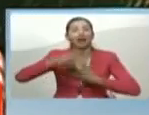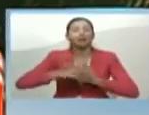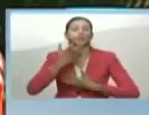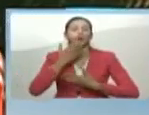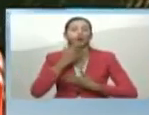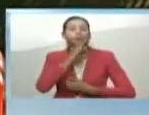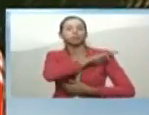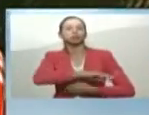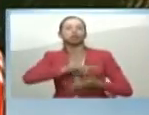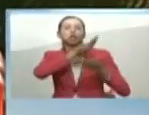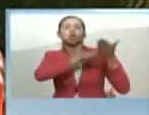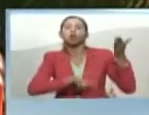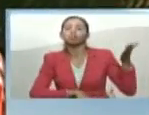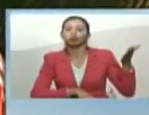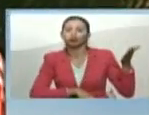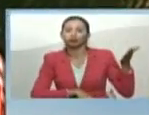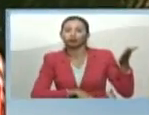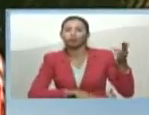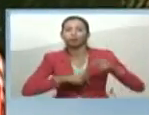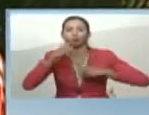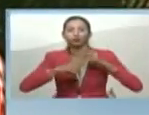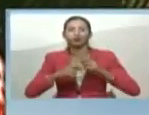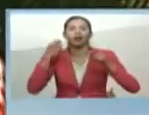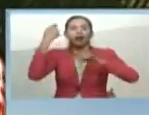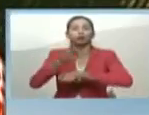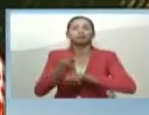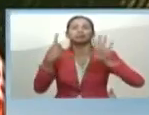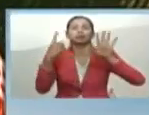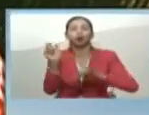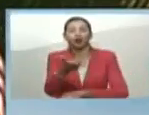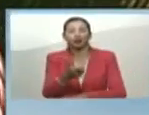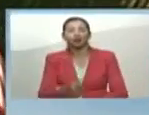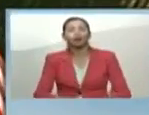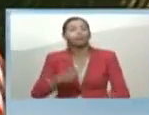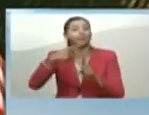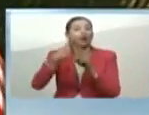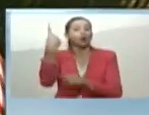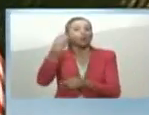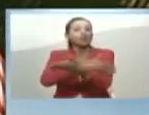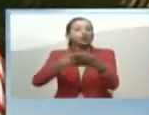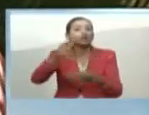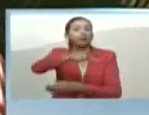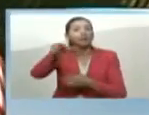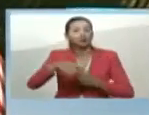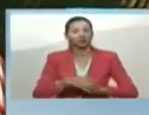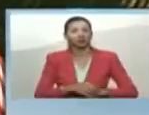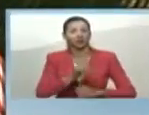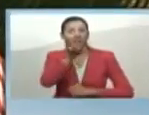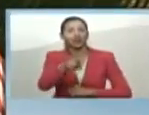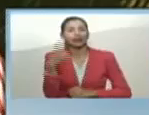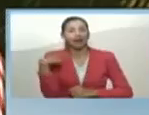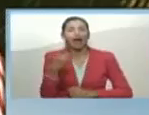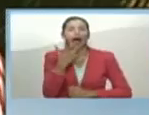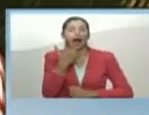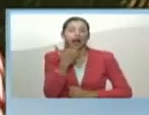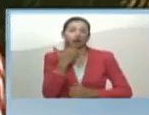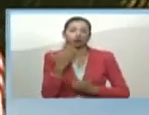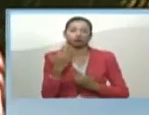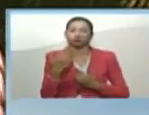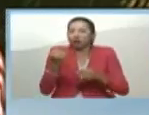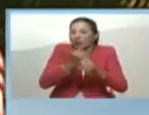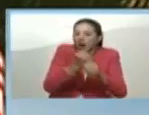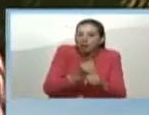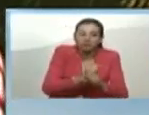pues para que termine de sacar su sexto grado más de un millón de compatriotas pero además tenga una actividad económica para que